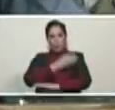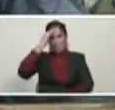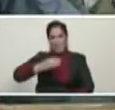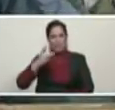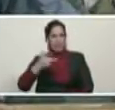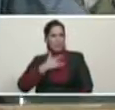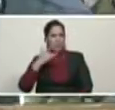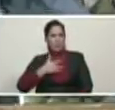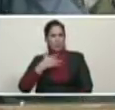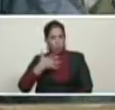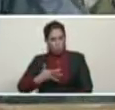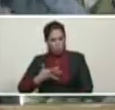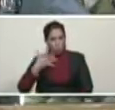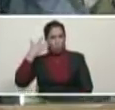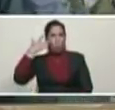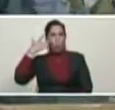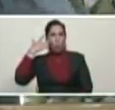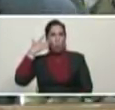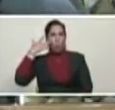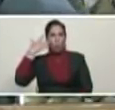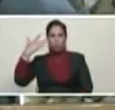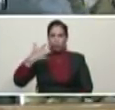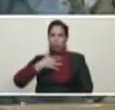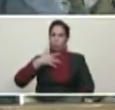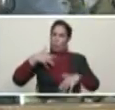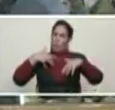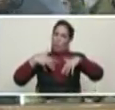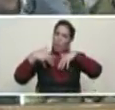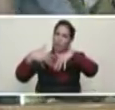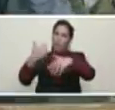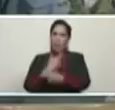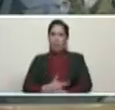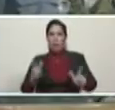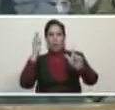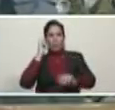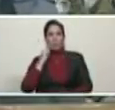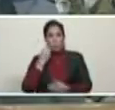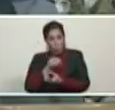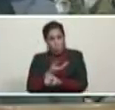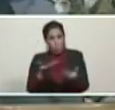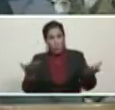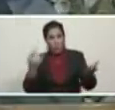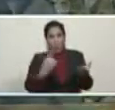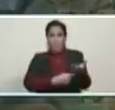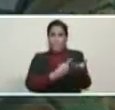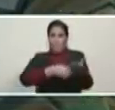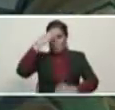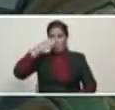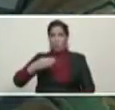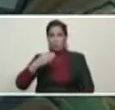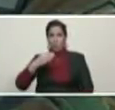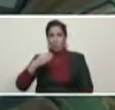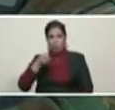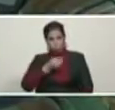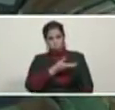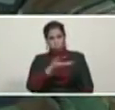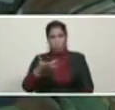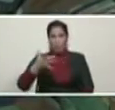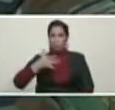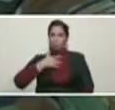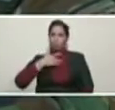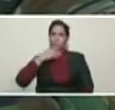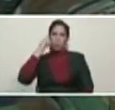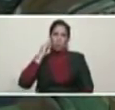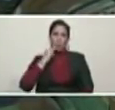sentirse orgullosas de ser el ejército del libertador, porque ustedes, hermanos militares, son los soldados del libertador, son